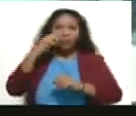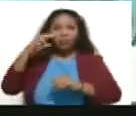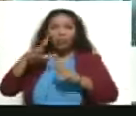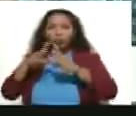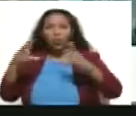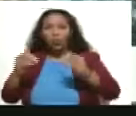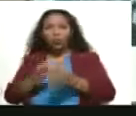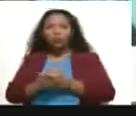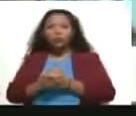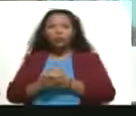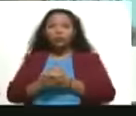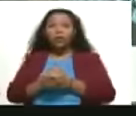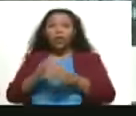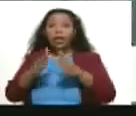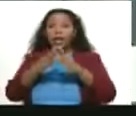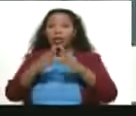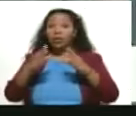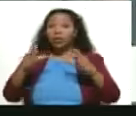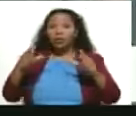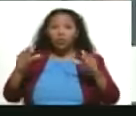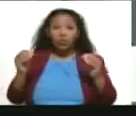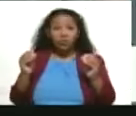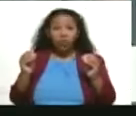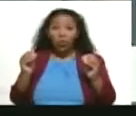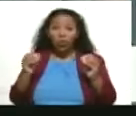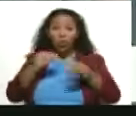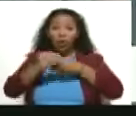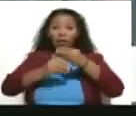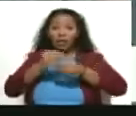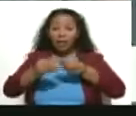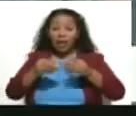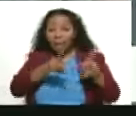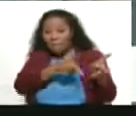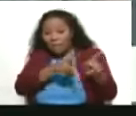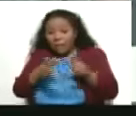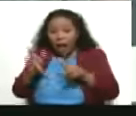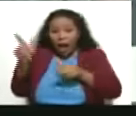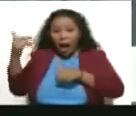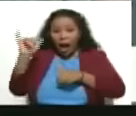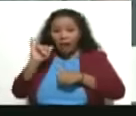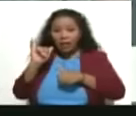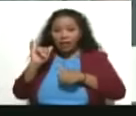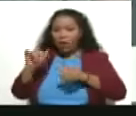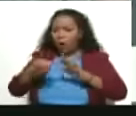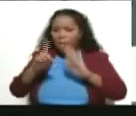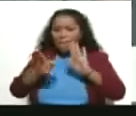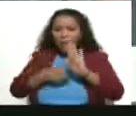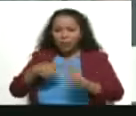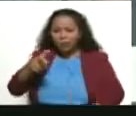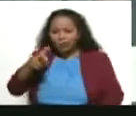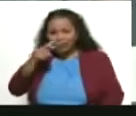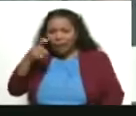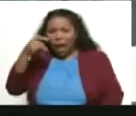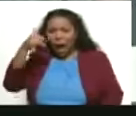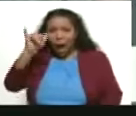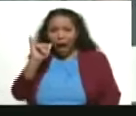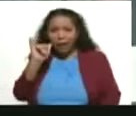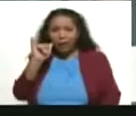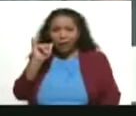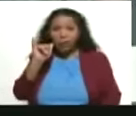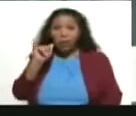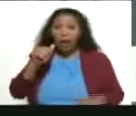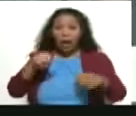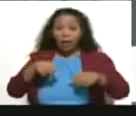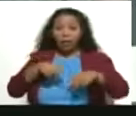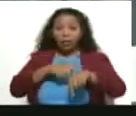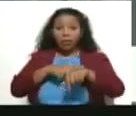estructura carcelaria que funcionaba allí está totalmente bajo custodia de los órganos de seguridad ciudadana, y aquí temporalmente